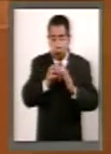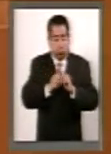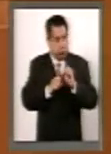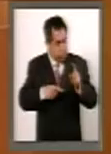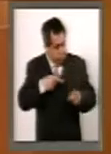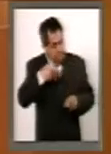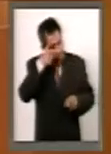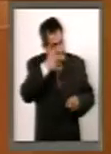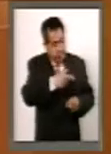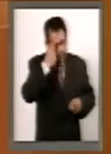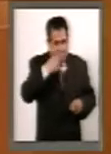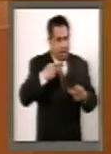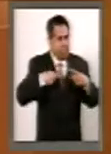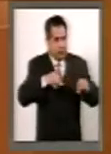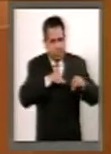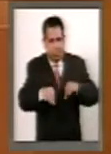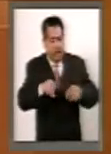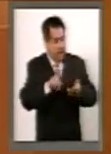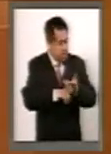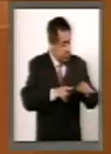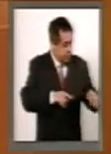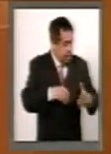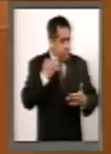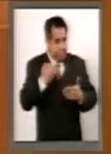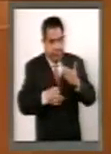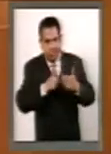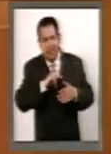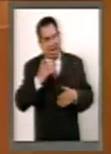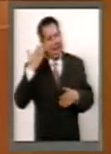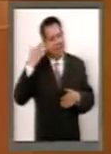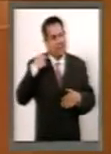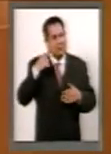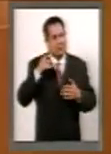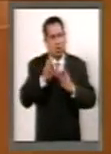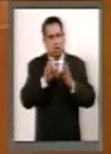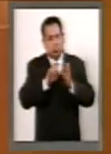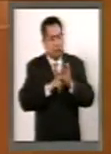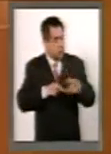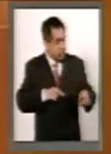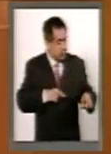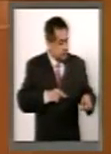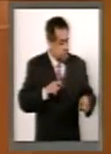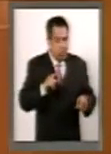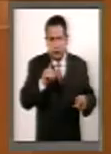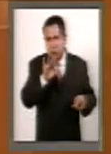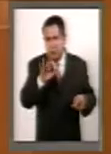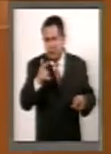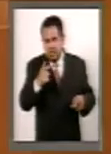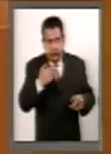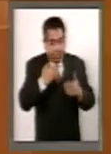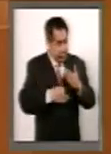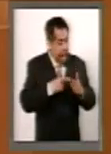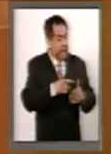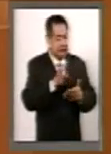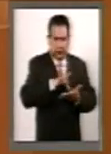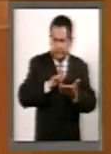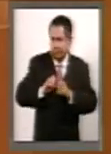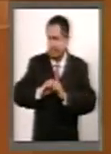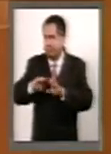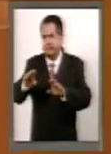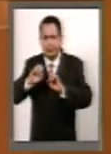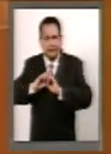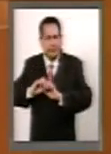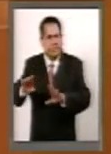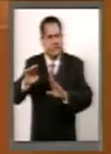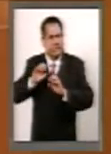el obrero lo que había dejado pendiente la constitución demoliberal del 57. En ese espacio